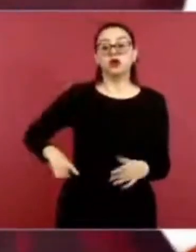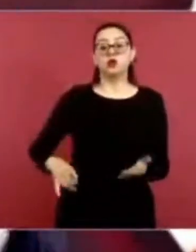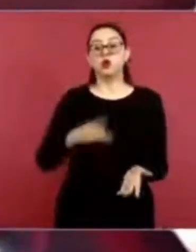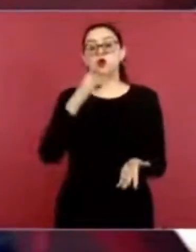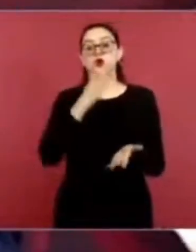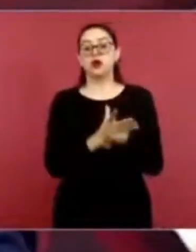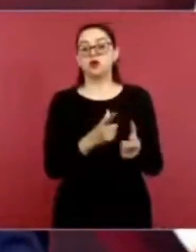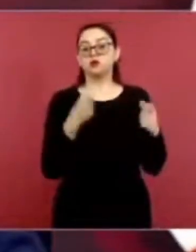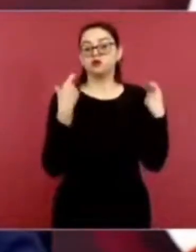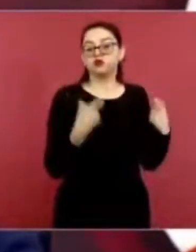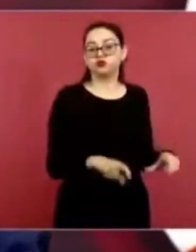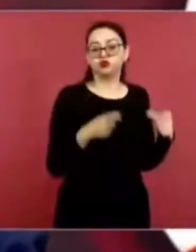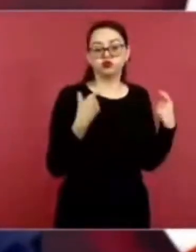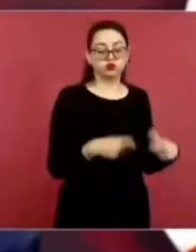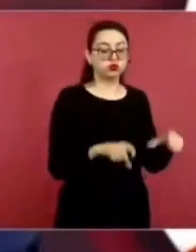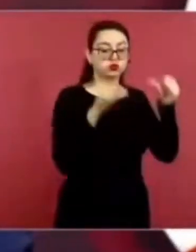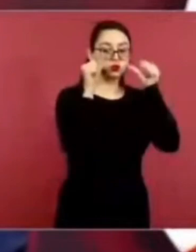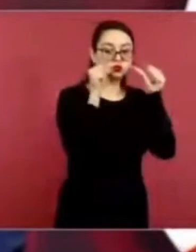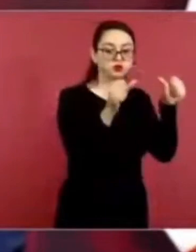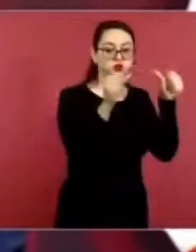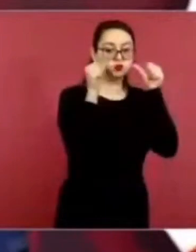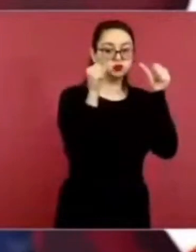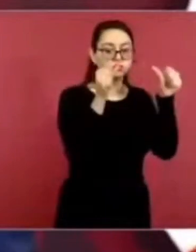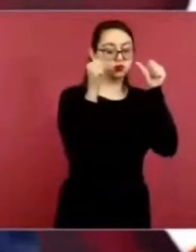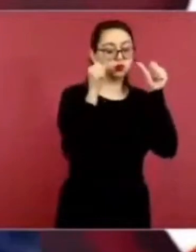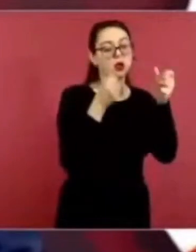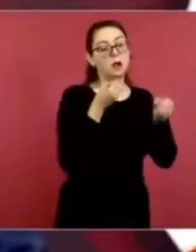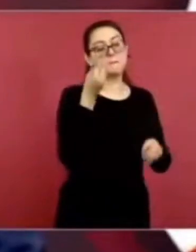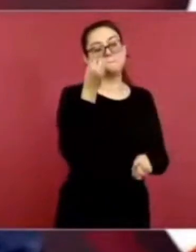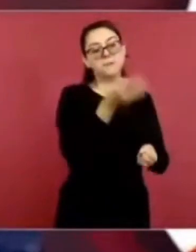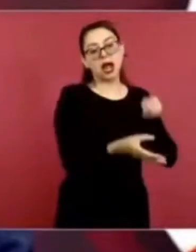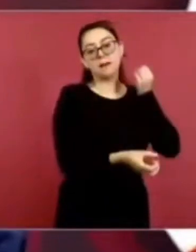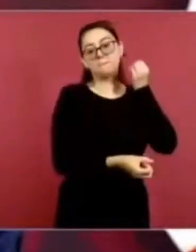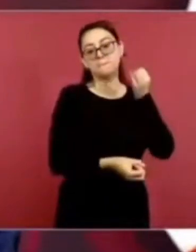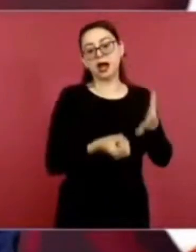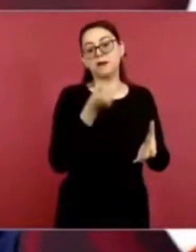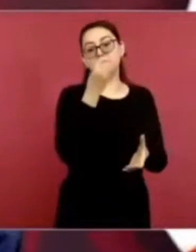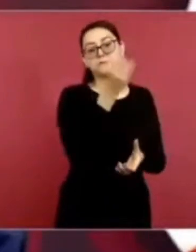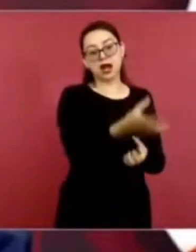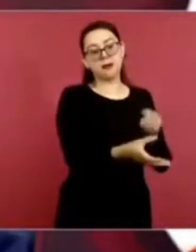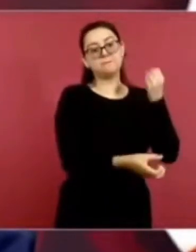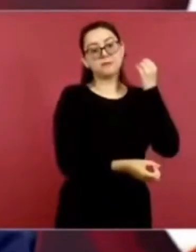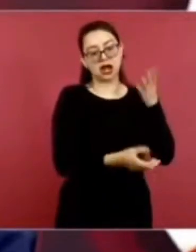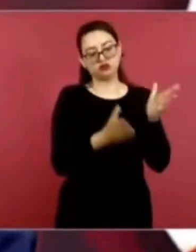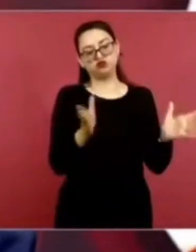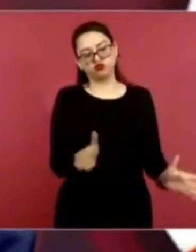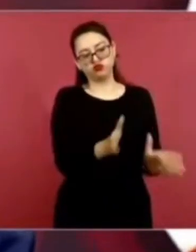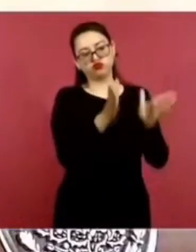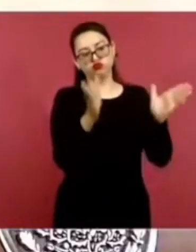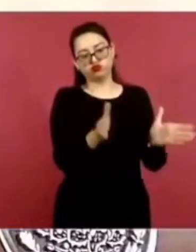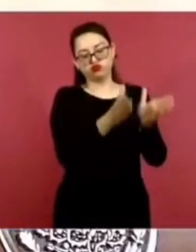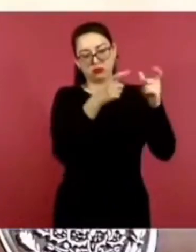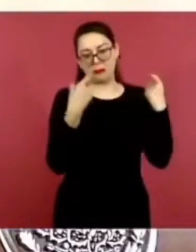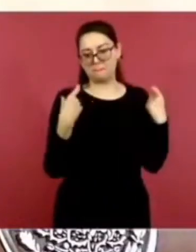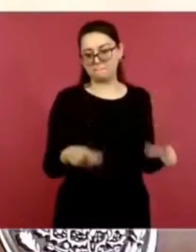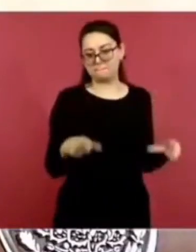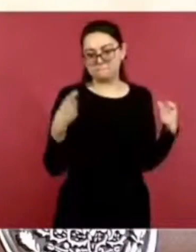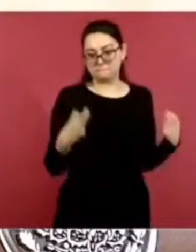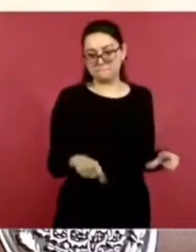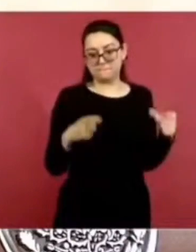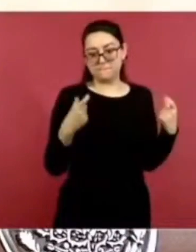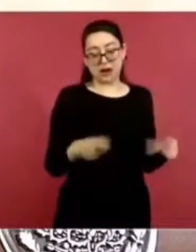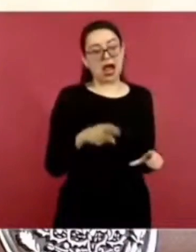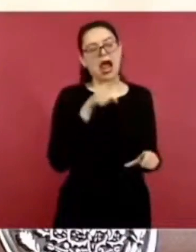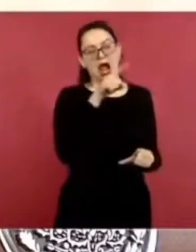creer de que si le iba bien al de arriba, le iba a ir bien al de abajo. Que si